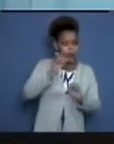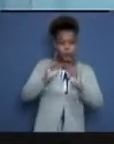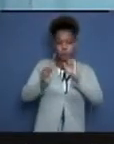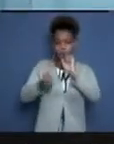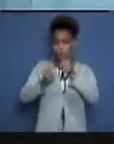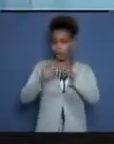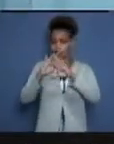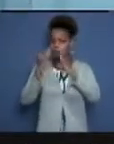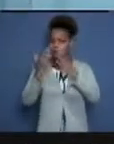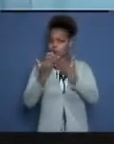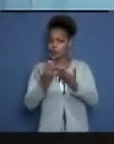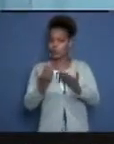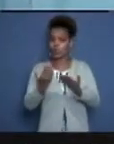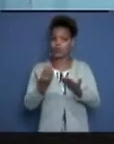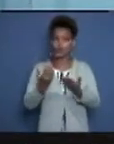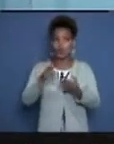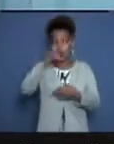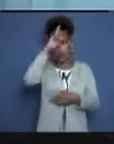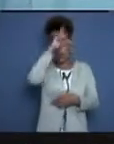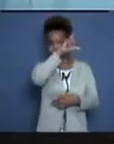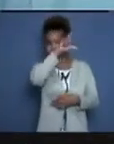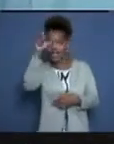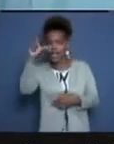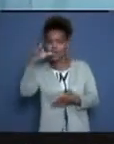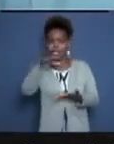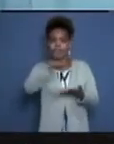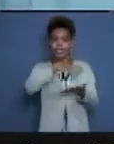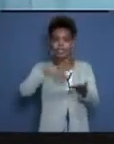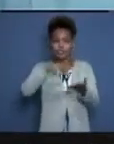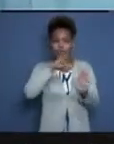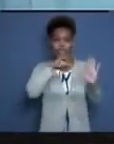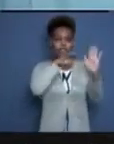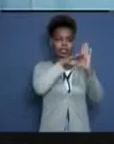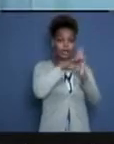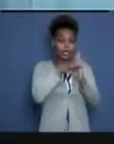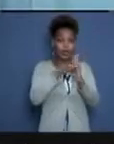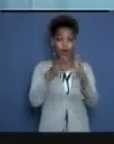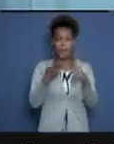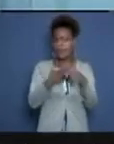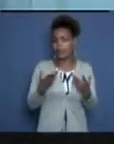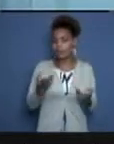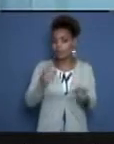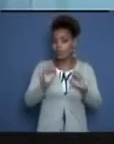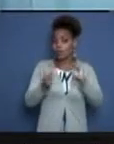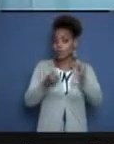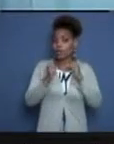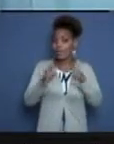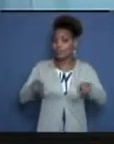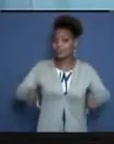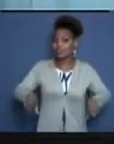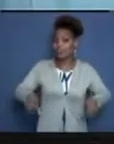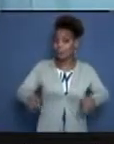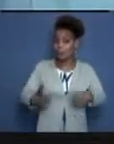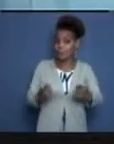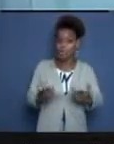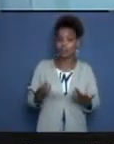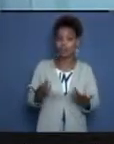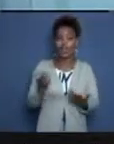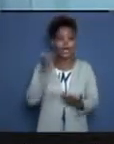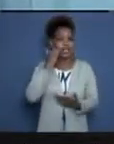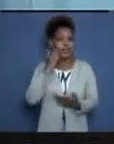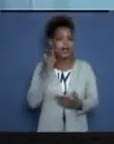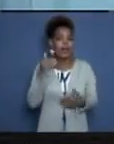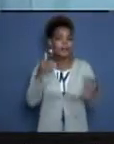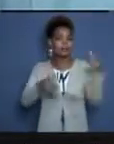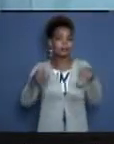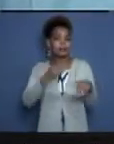centros hospitalarios, también áreas de salud para controlar que se estén cumpliendo la presencia allí de los médicos, el actuar también de